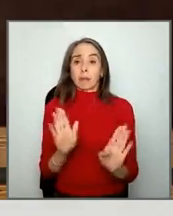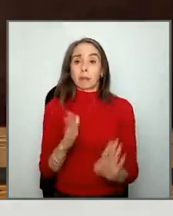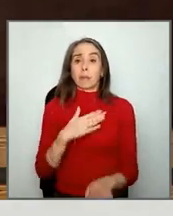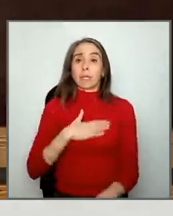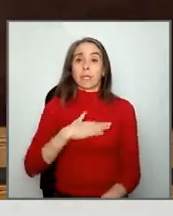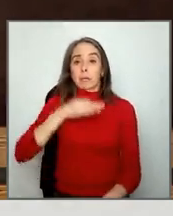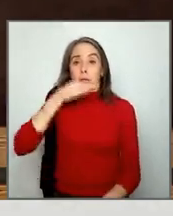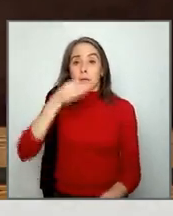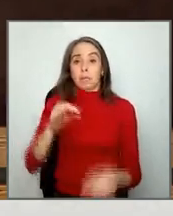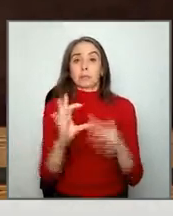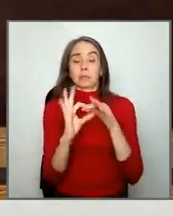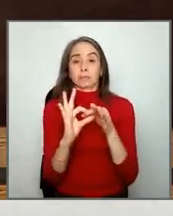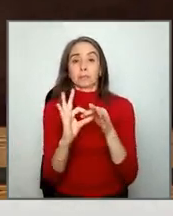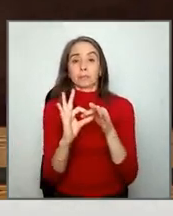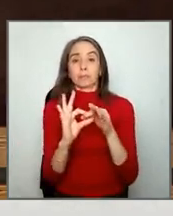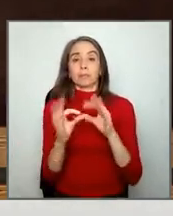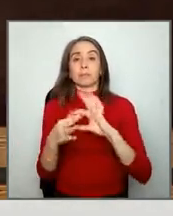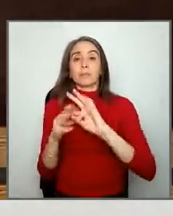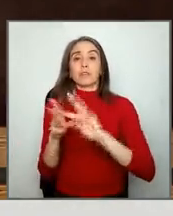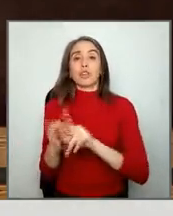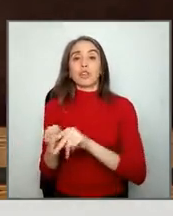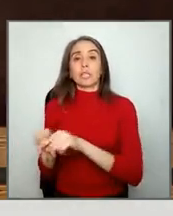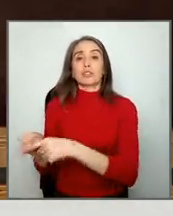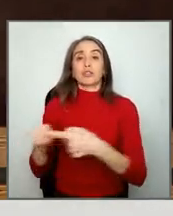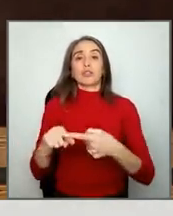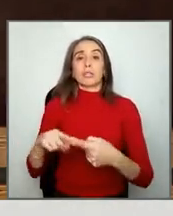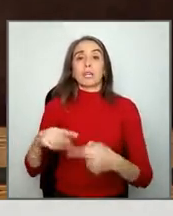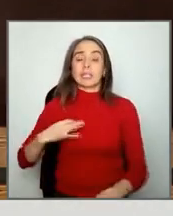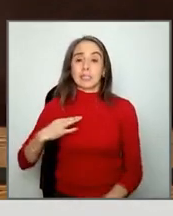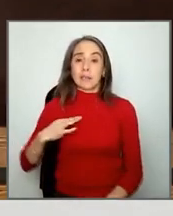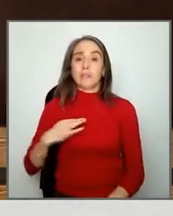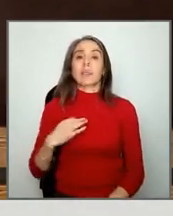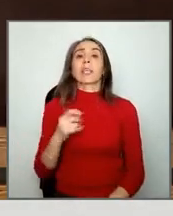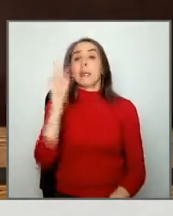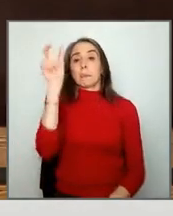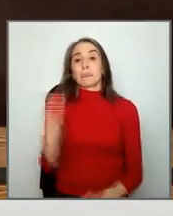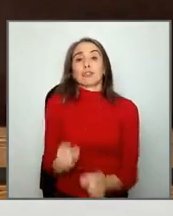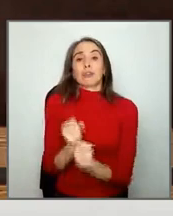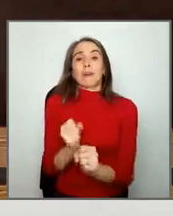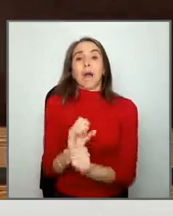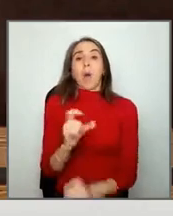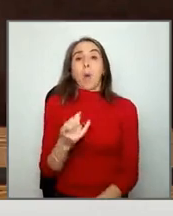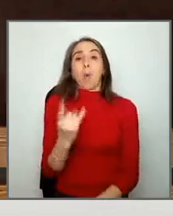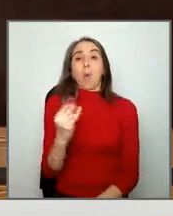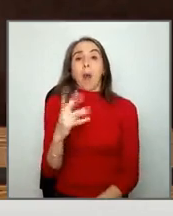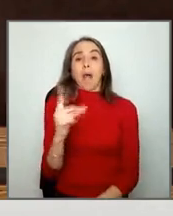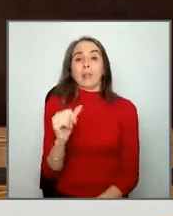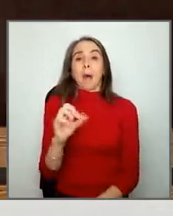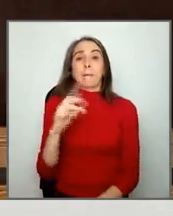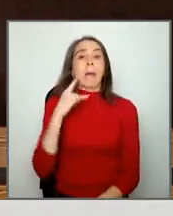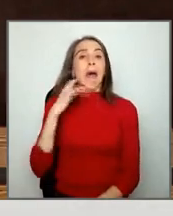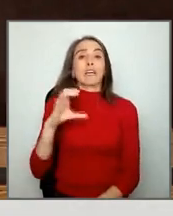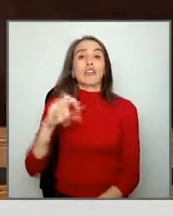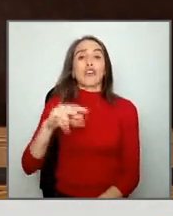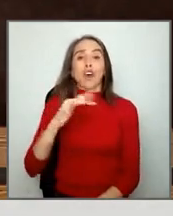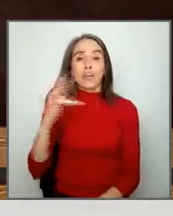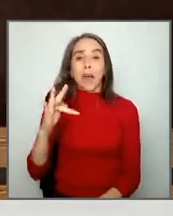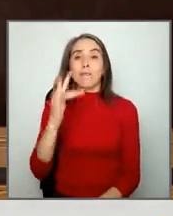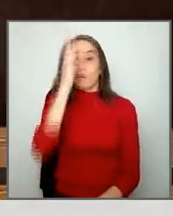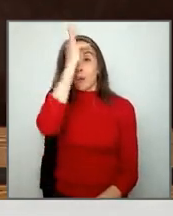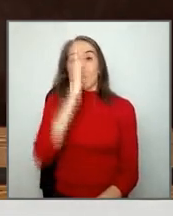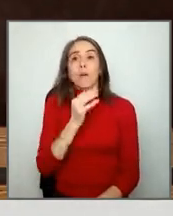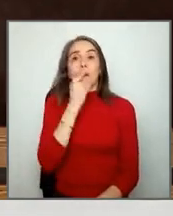a las organizaciones de la sociedad civil a los guardaparques a los funcionarios y funcionarios del ministerio medio ambiente que también están